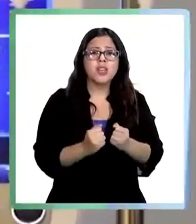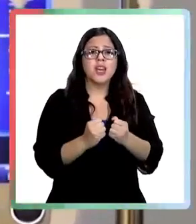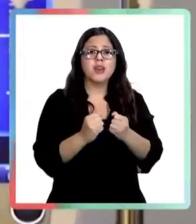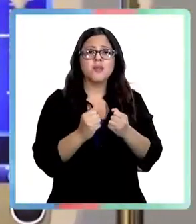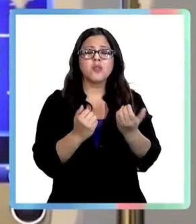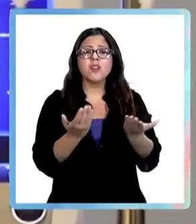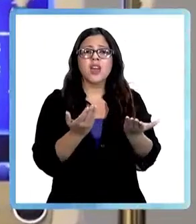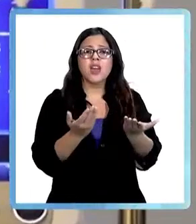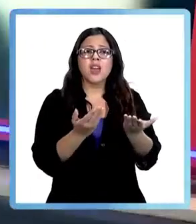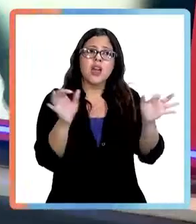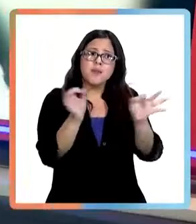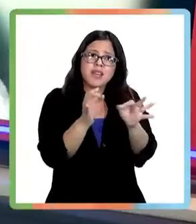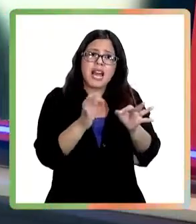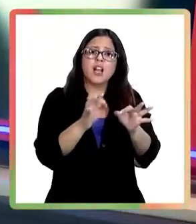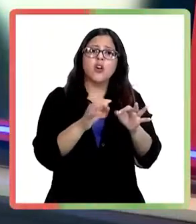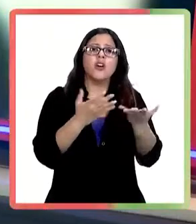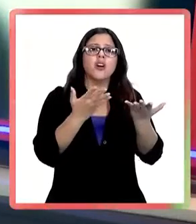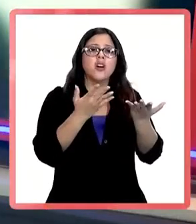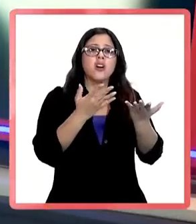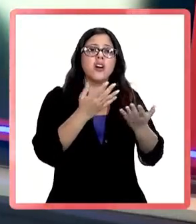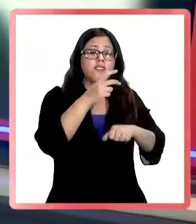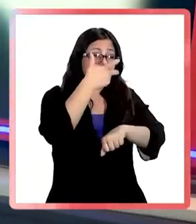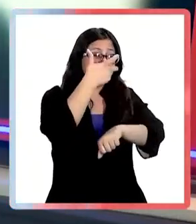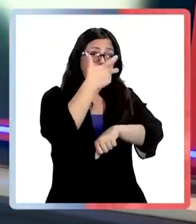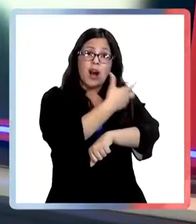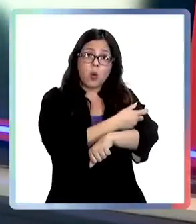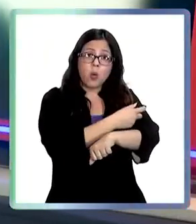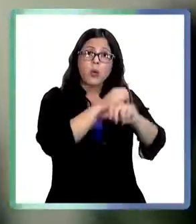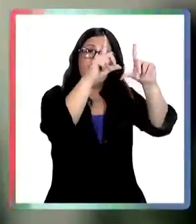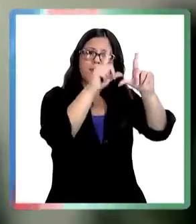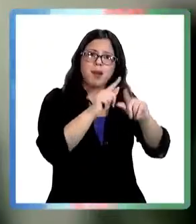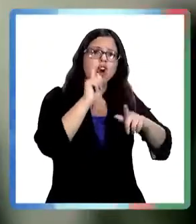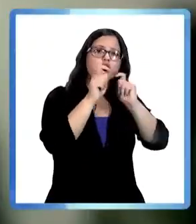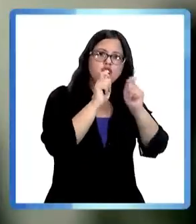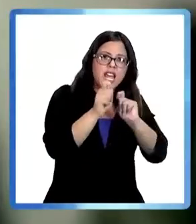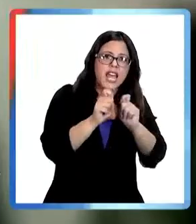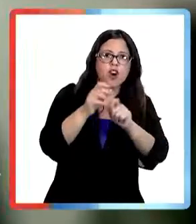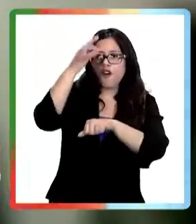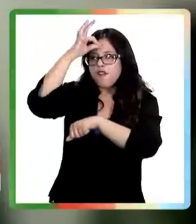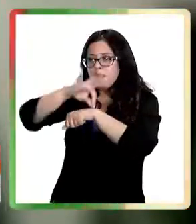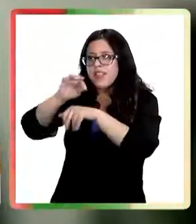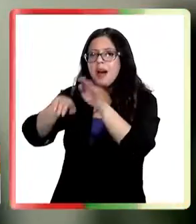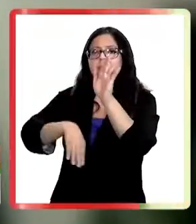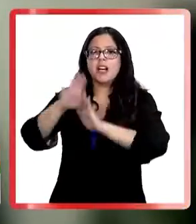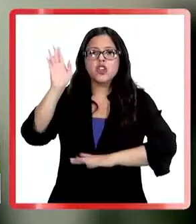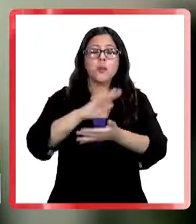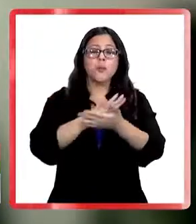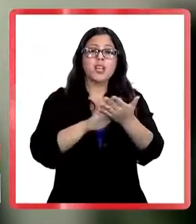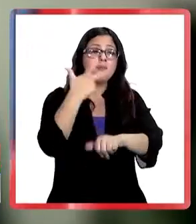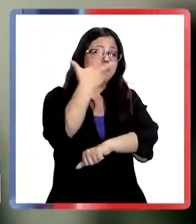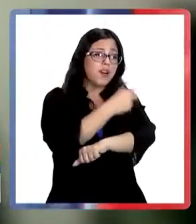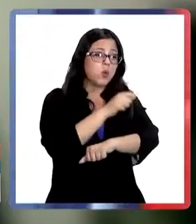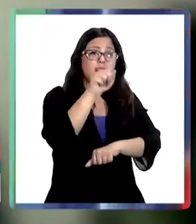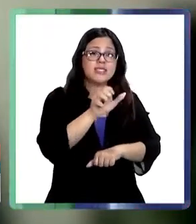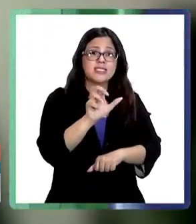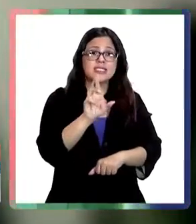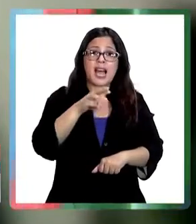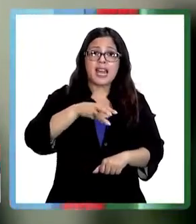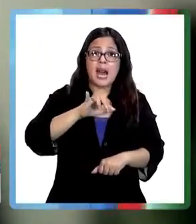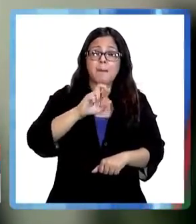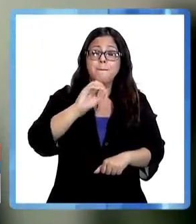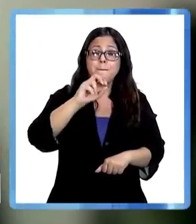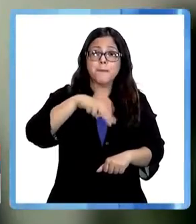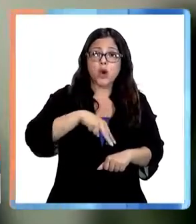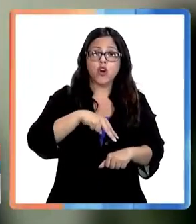algún momento, menor a tener la enfermedad en sí misma. El riesgo de la vacuna por sarampión es